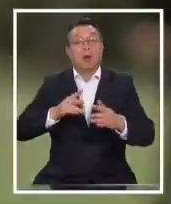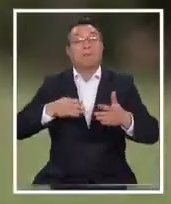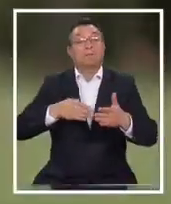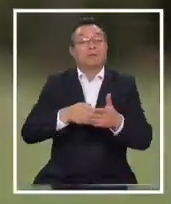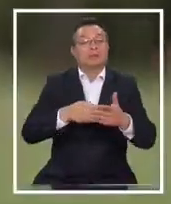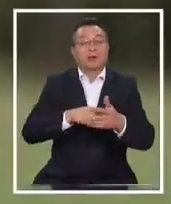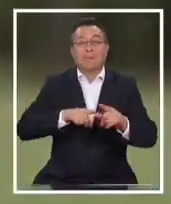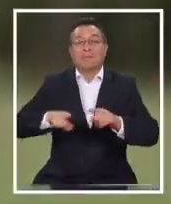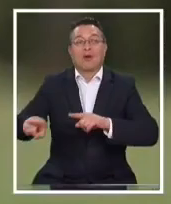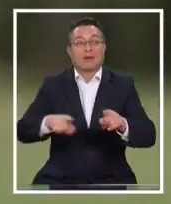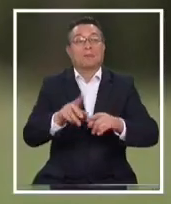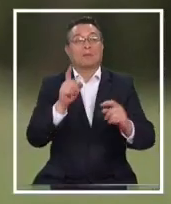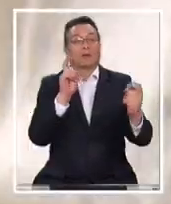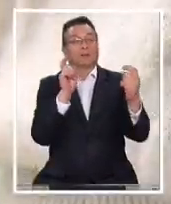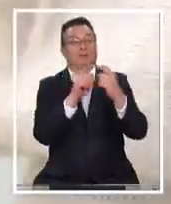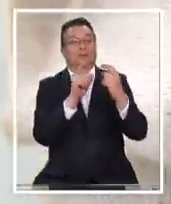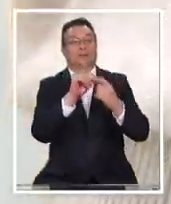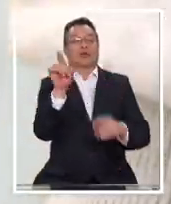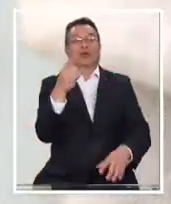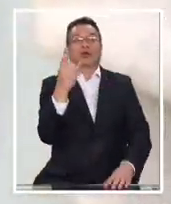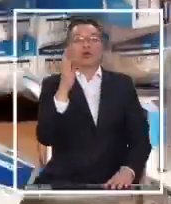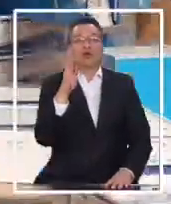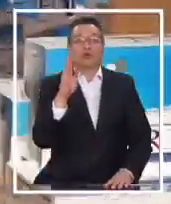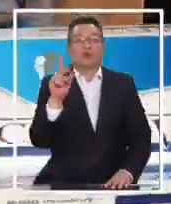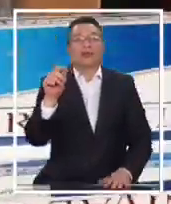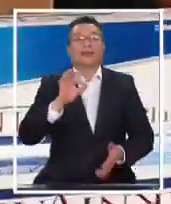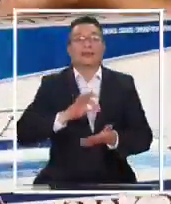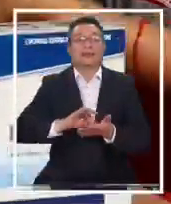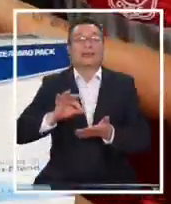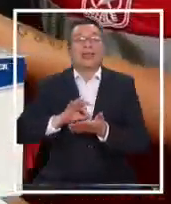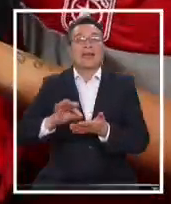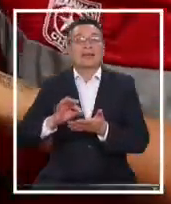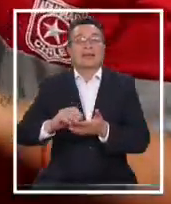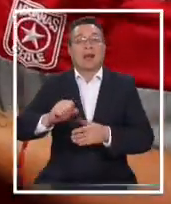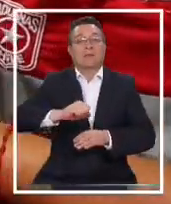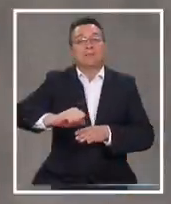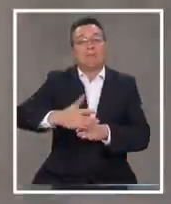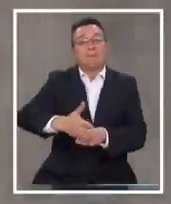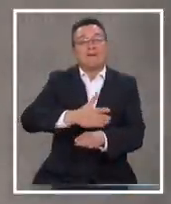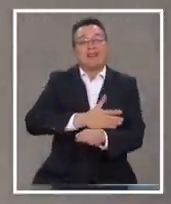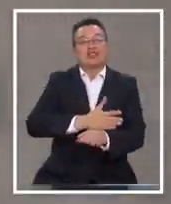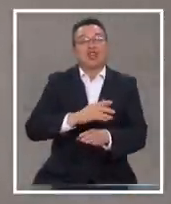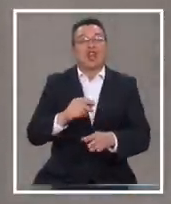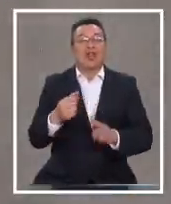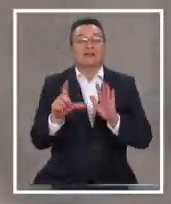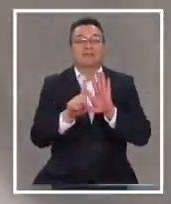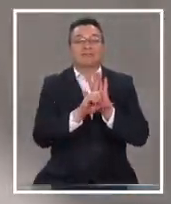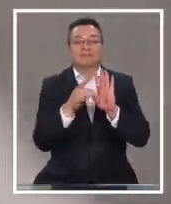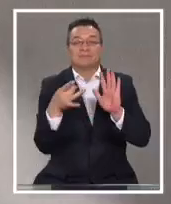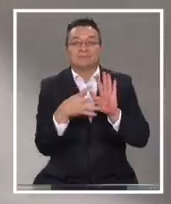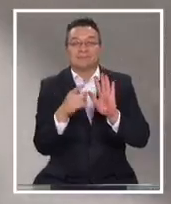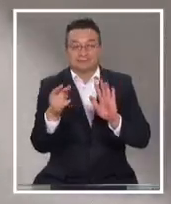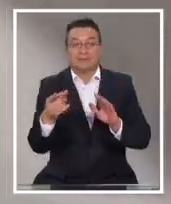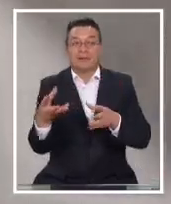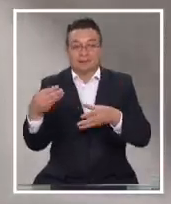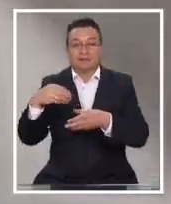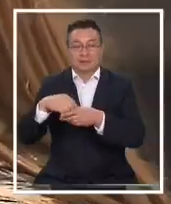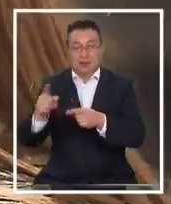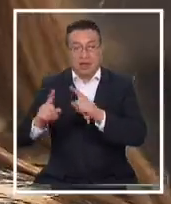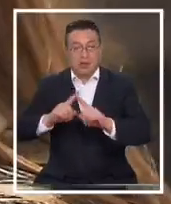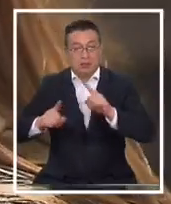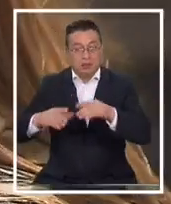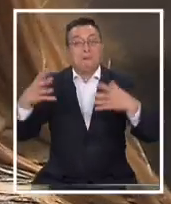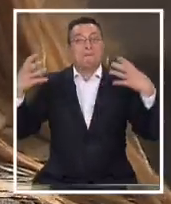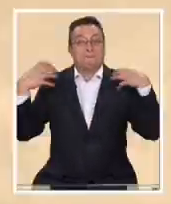movilidad. Contactamos a la Subsecretaría de Prevención del Delito, organismo dependiente de la cartera de Interior, encargado de administrar